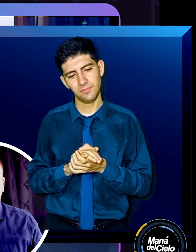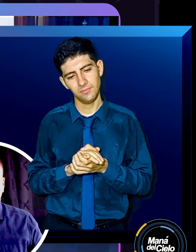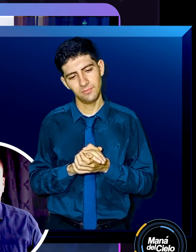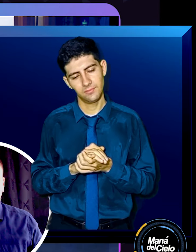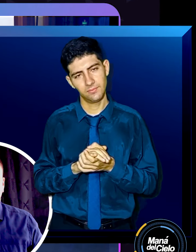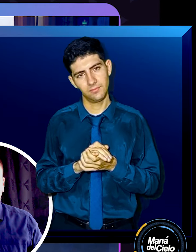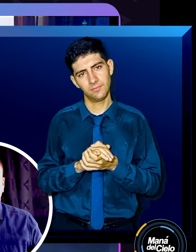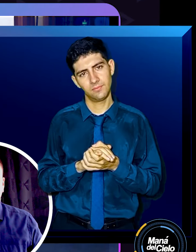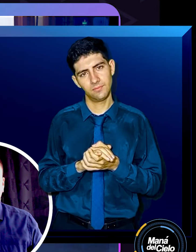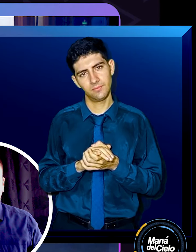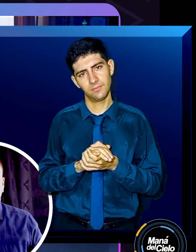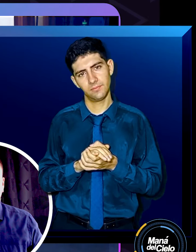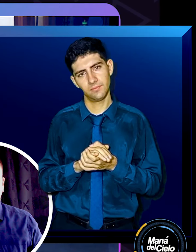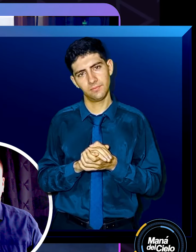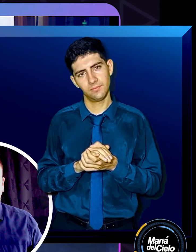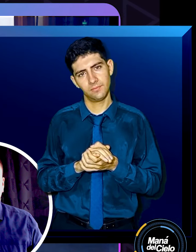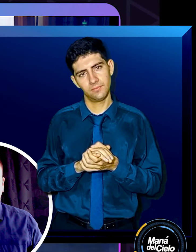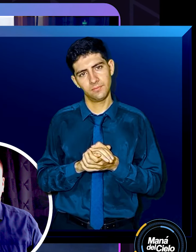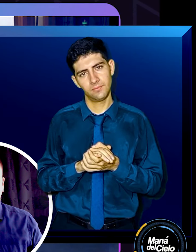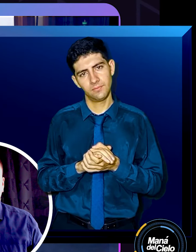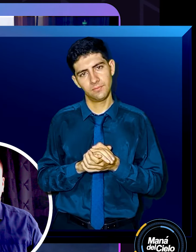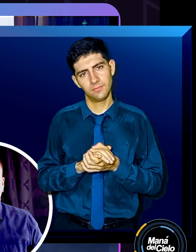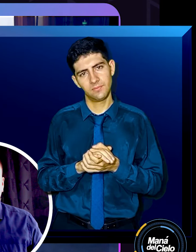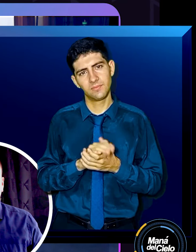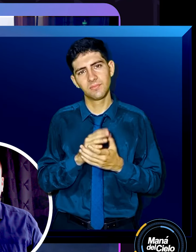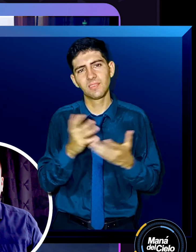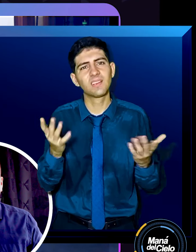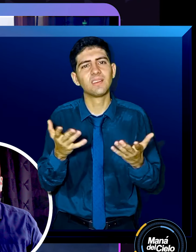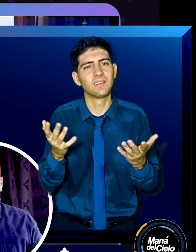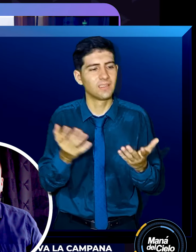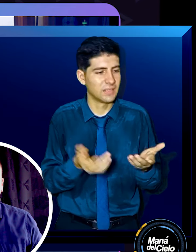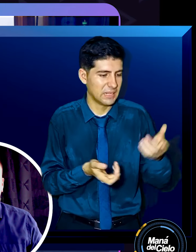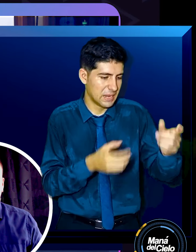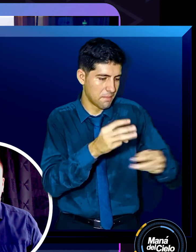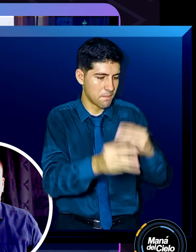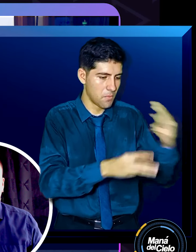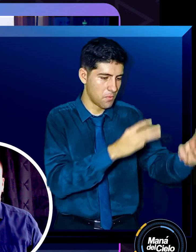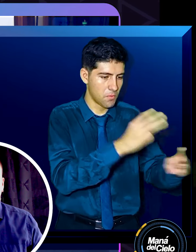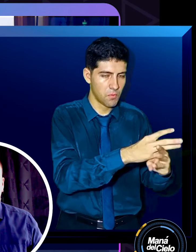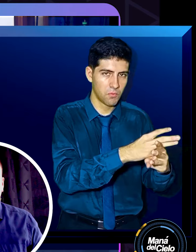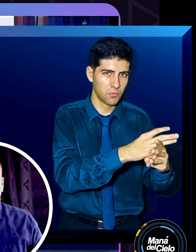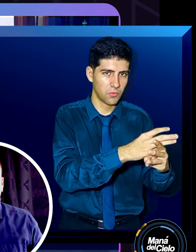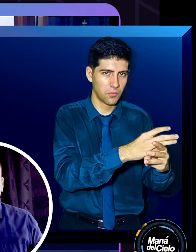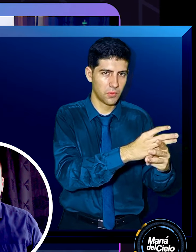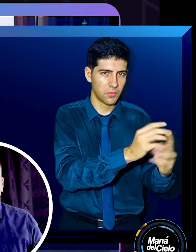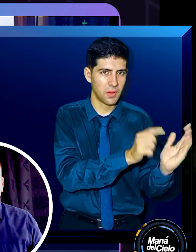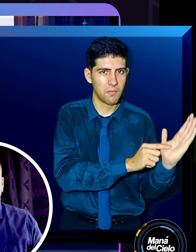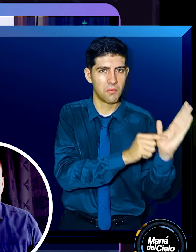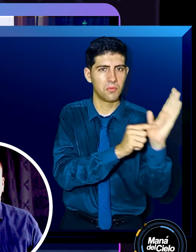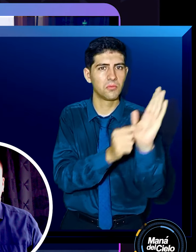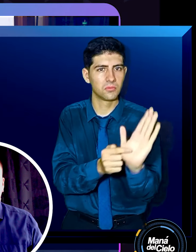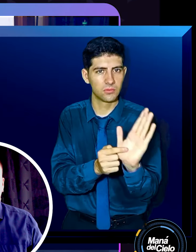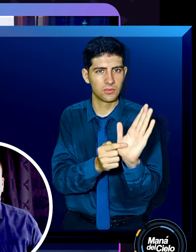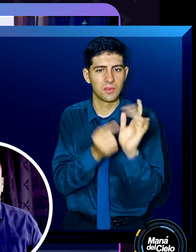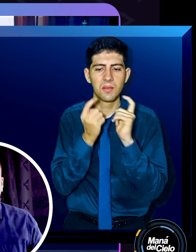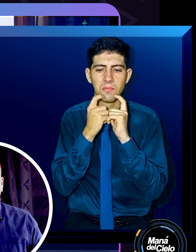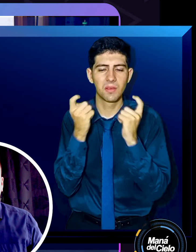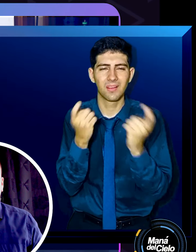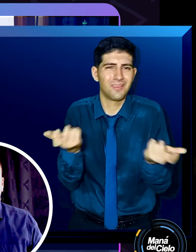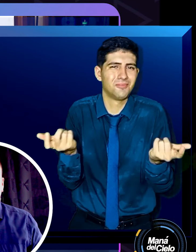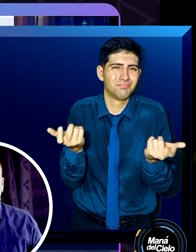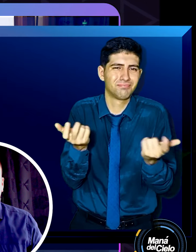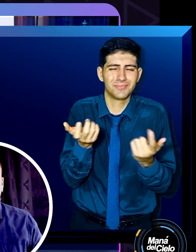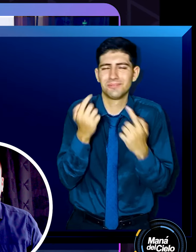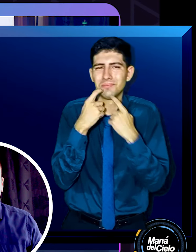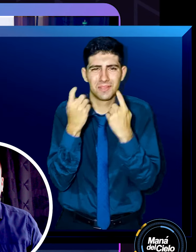¿Qué me podrá decir un converso a mí que hizo que yo no haya podido hacer? A menos que sea un vicio vergonzoso. Y de eso mejor que no